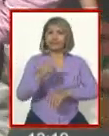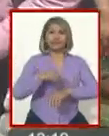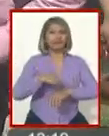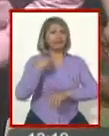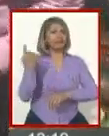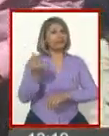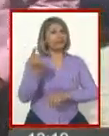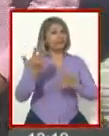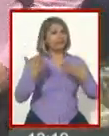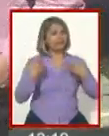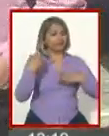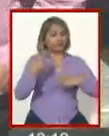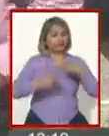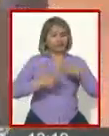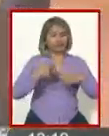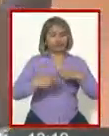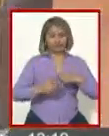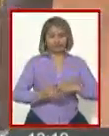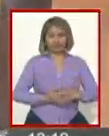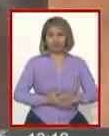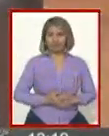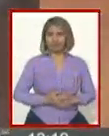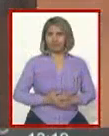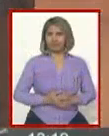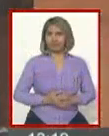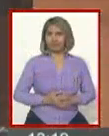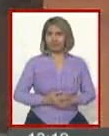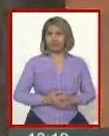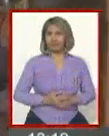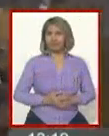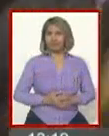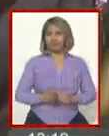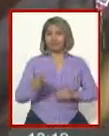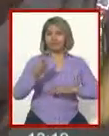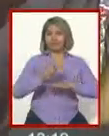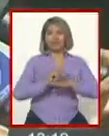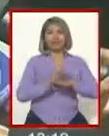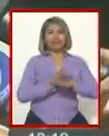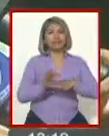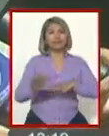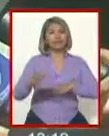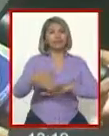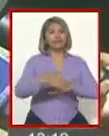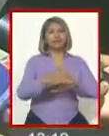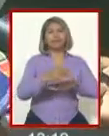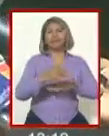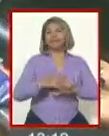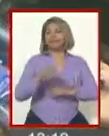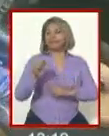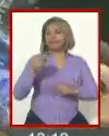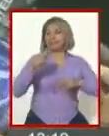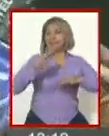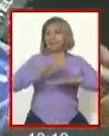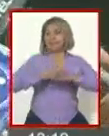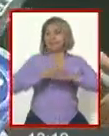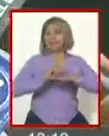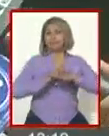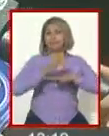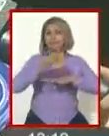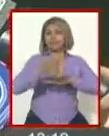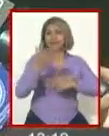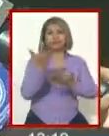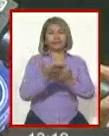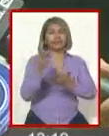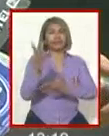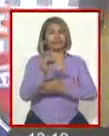que siempre ha tenido problemas y demás cosas. Donde va, él ha entrado por el lado del Paraguay, él es argentino, ha entrado por el lado del Paraguay.